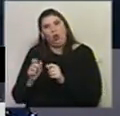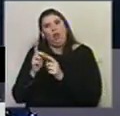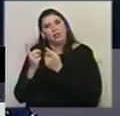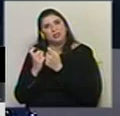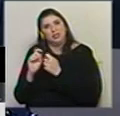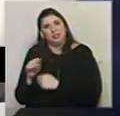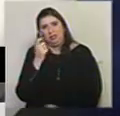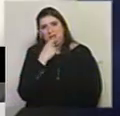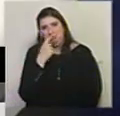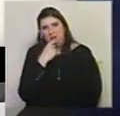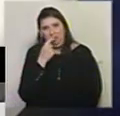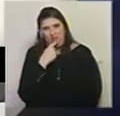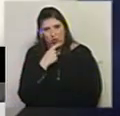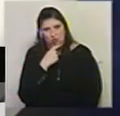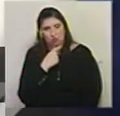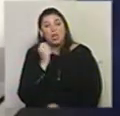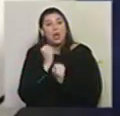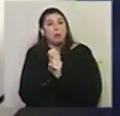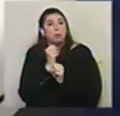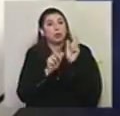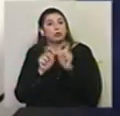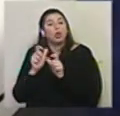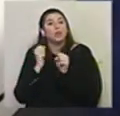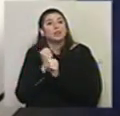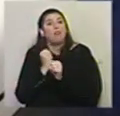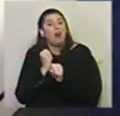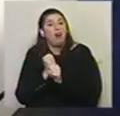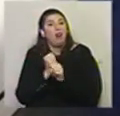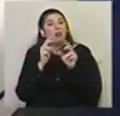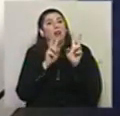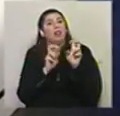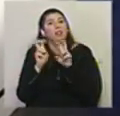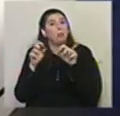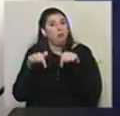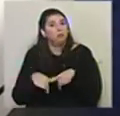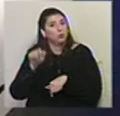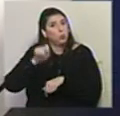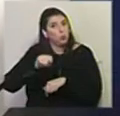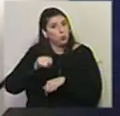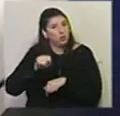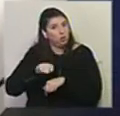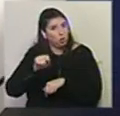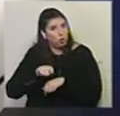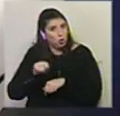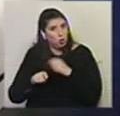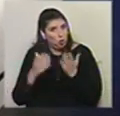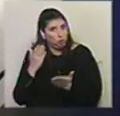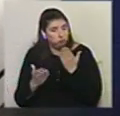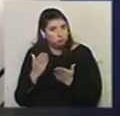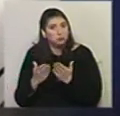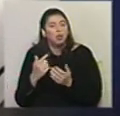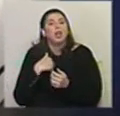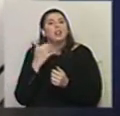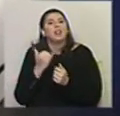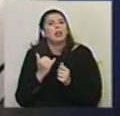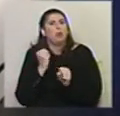trabaja desde el punto de vista jurídico en el tema, que tenemos que tener, hemos tenido muchas instancias, sé que hay una mesa a continuación que va a hablar de este tema, que tenemos que trabajar